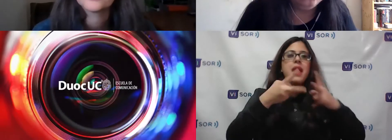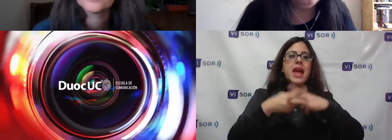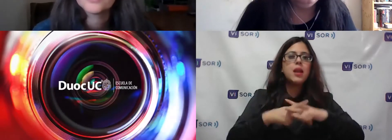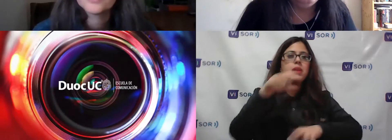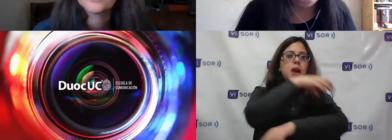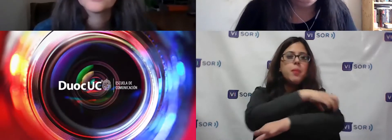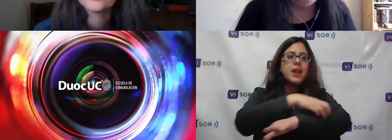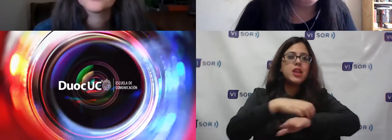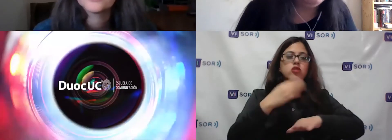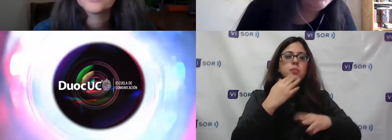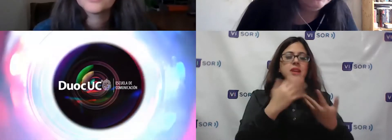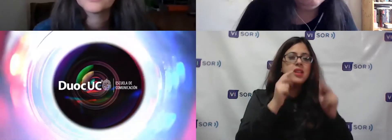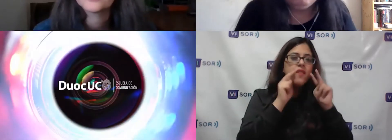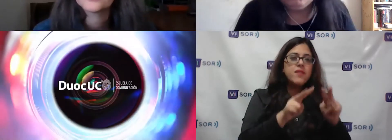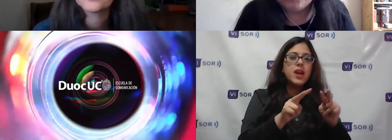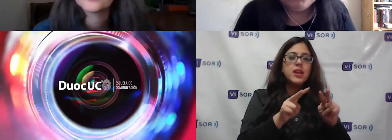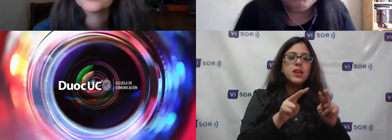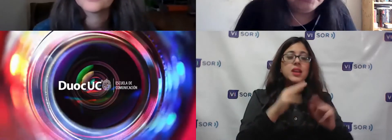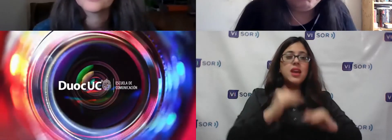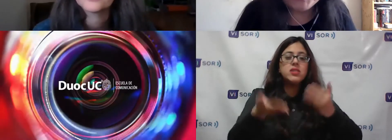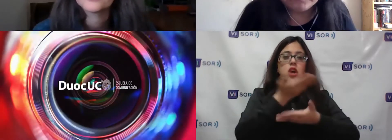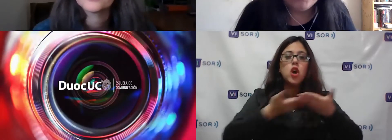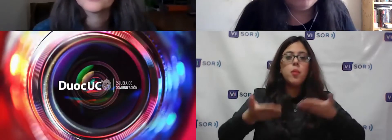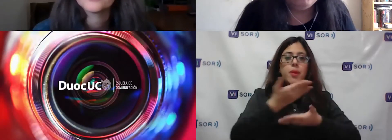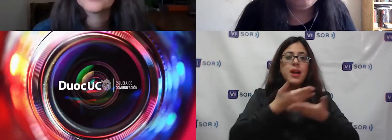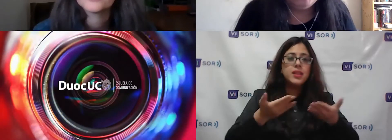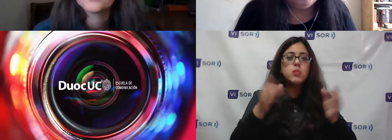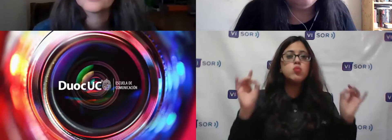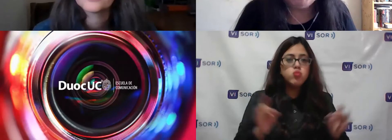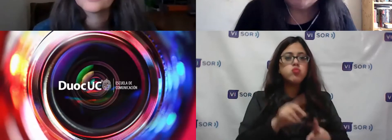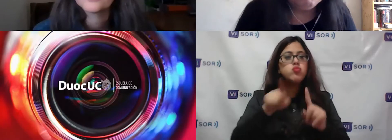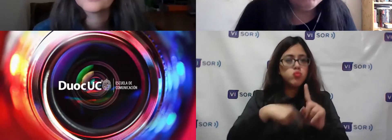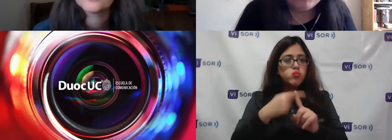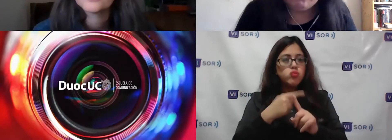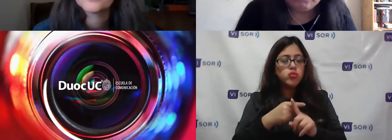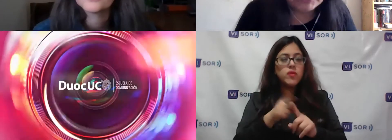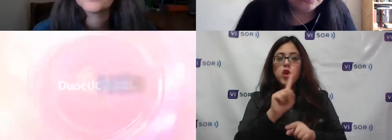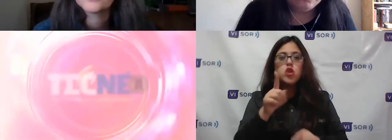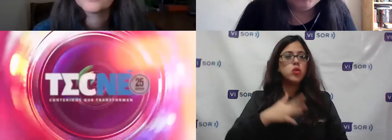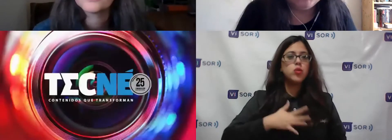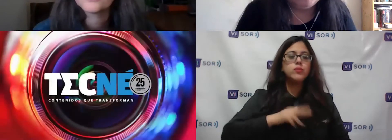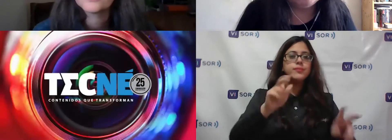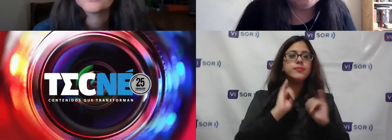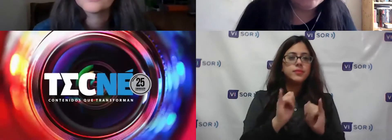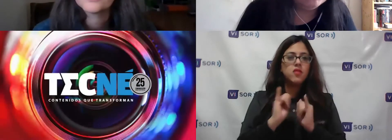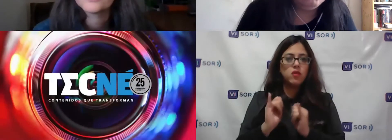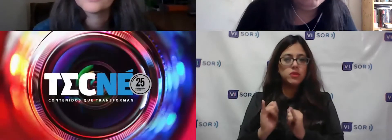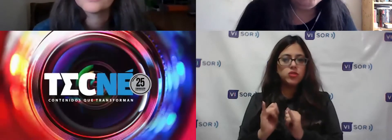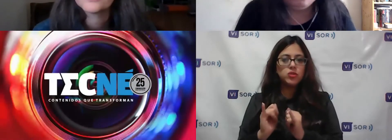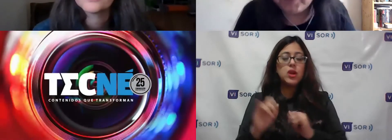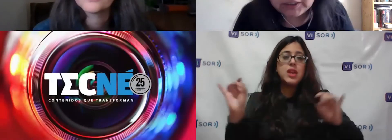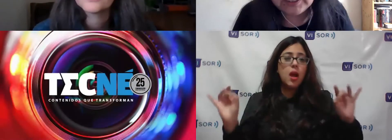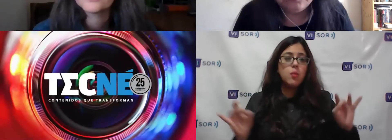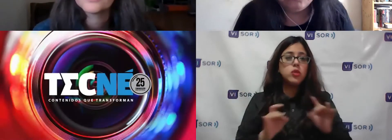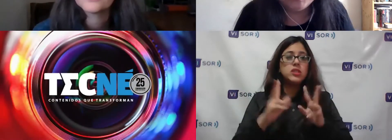quiere juntos que a veces compartir un working progress puede ser bueno que no hay que tener miedo de la información que si viene alguien de un